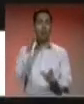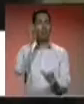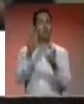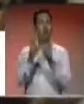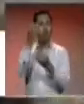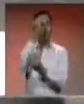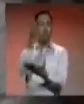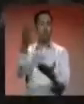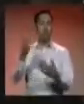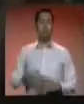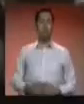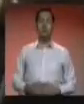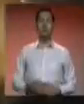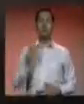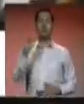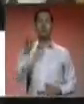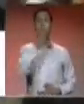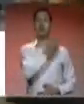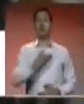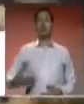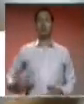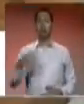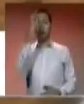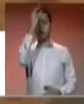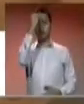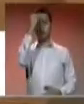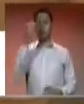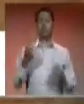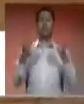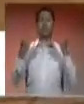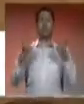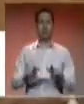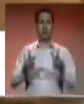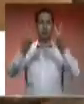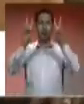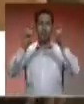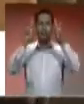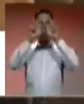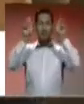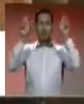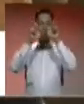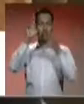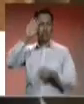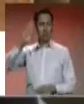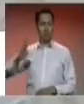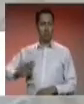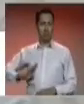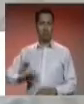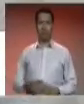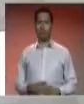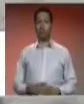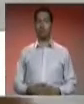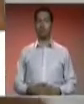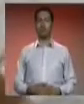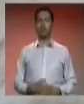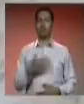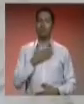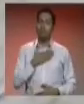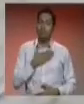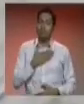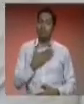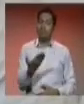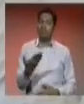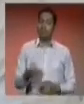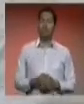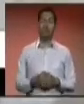Por otra parte, el vicepresidente de la República, Jorge Glass, también se refirió a los avances en el caso de Odebrecht. Lamentablemente, esa es